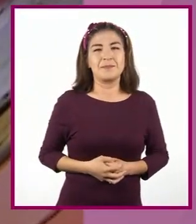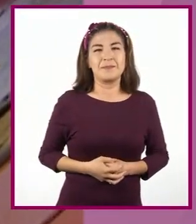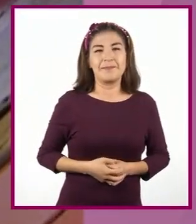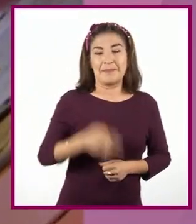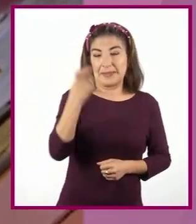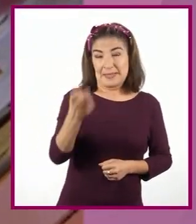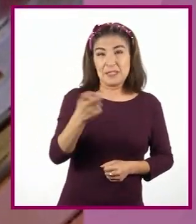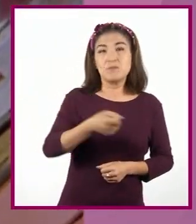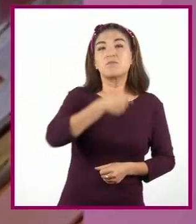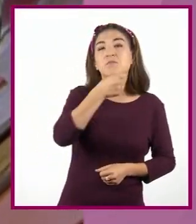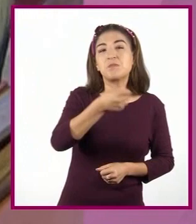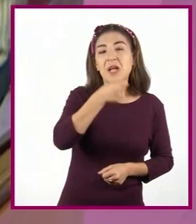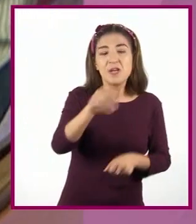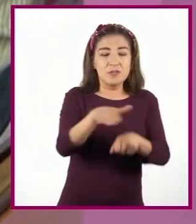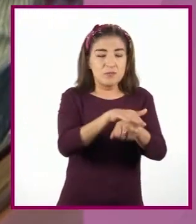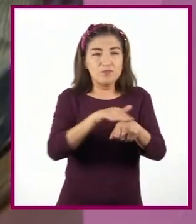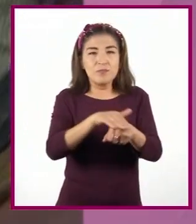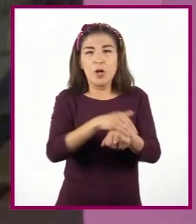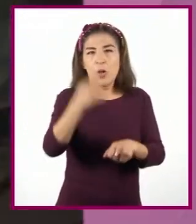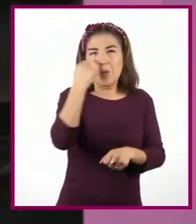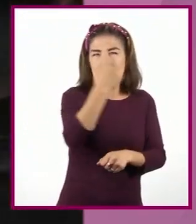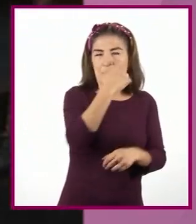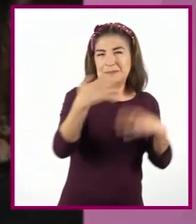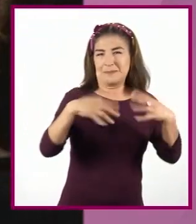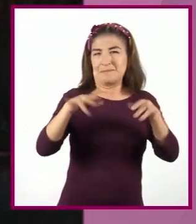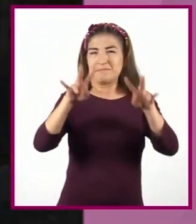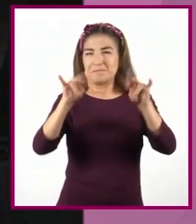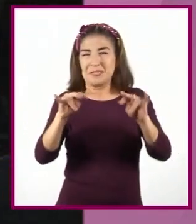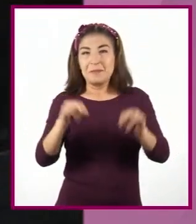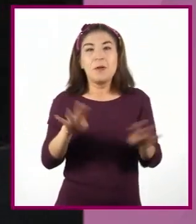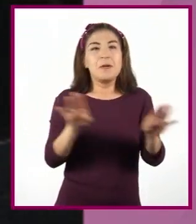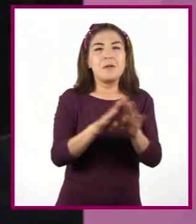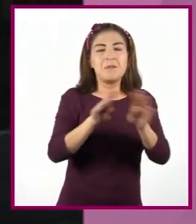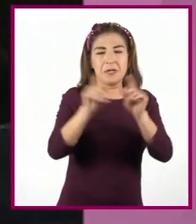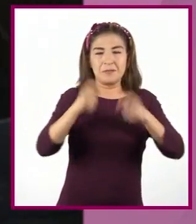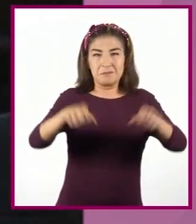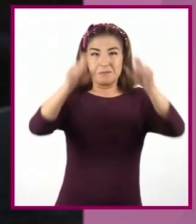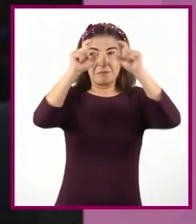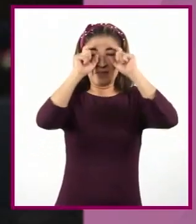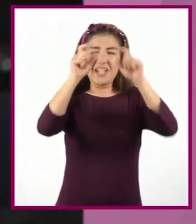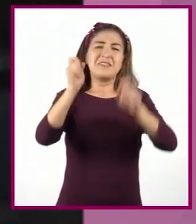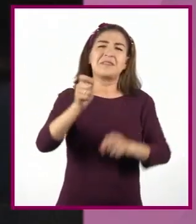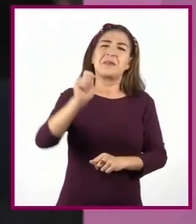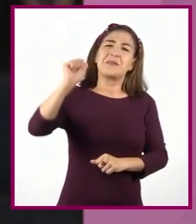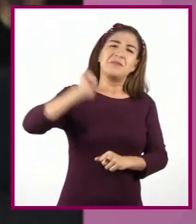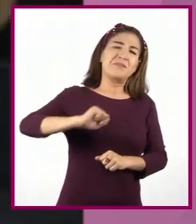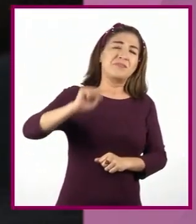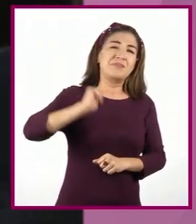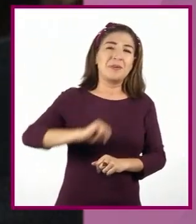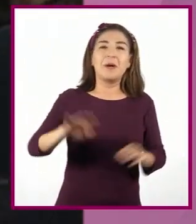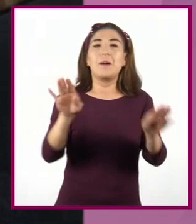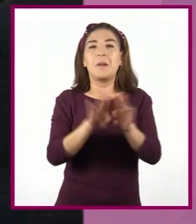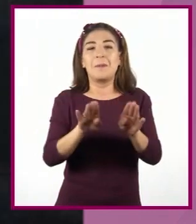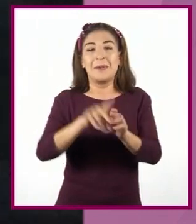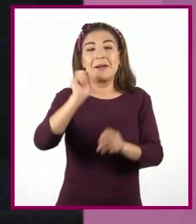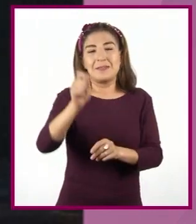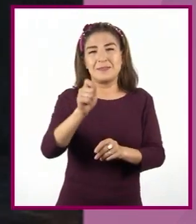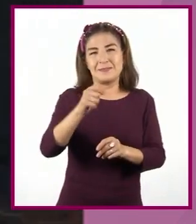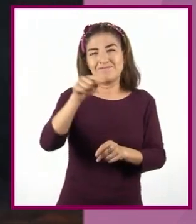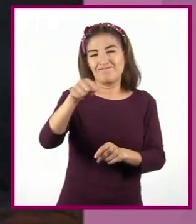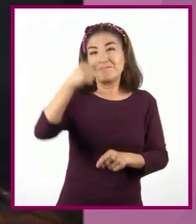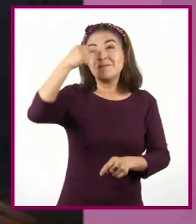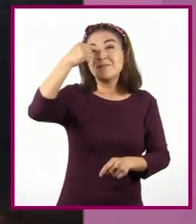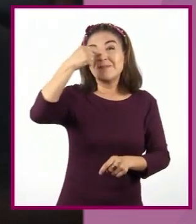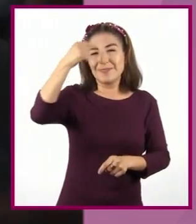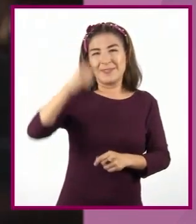Este era un viejecito calvo de ojos vivos que usaba unos anteojos pasados de moda montados casi en la punta de la